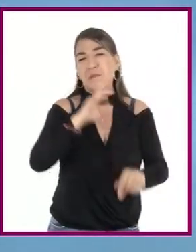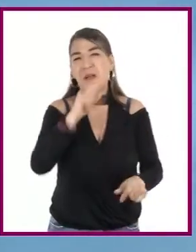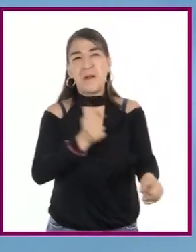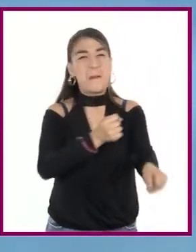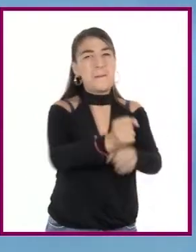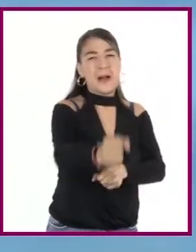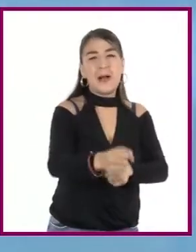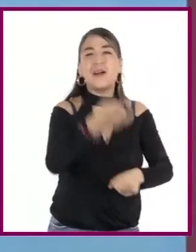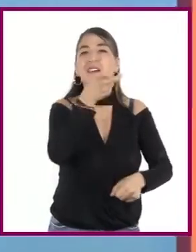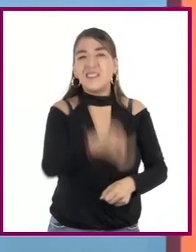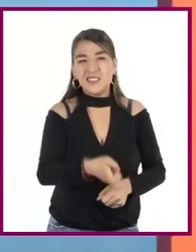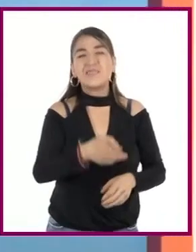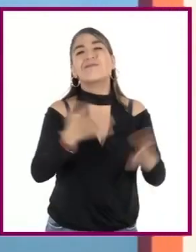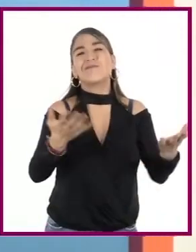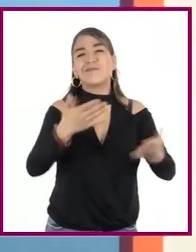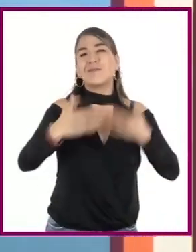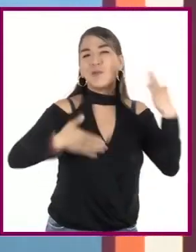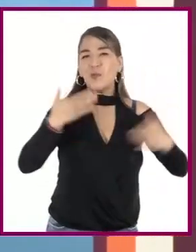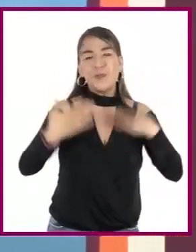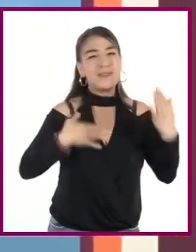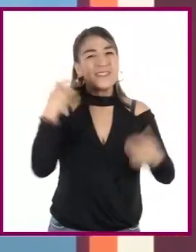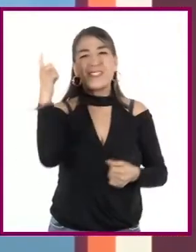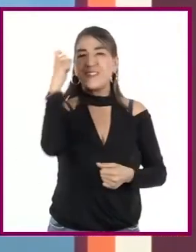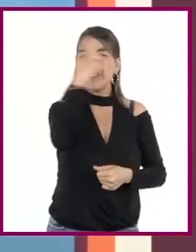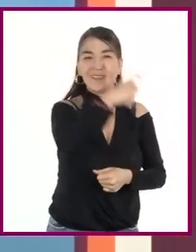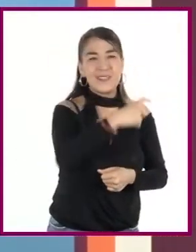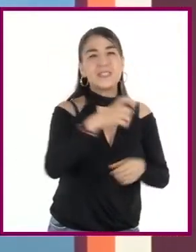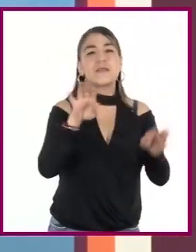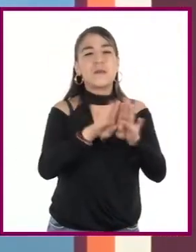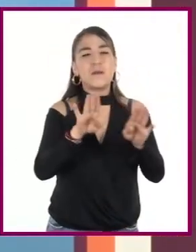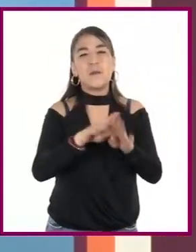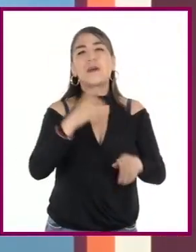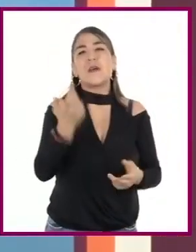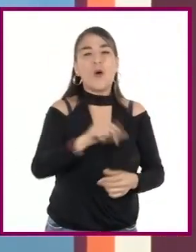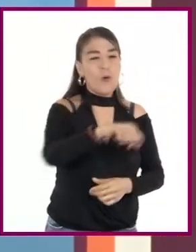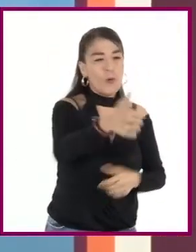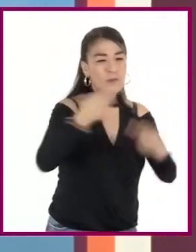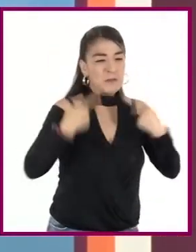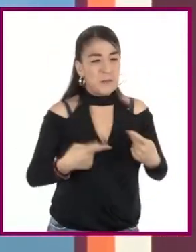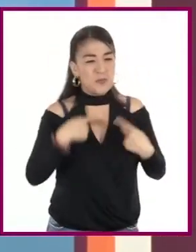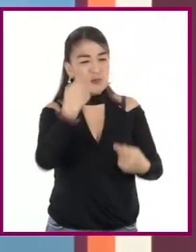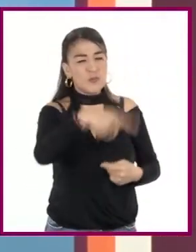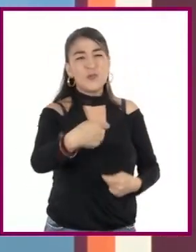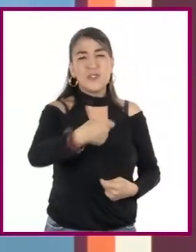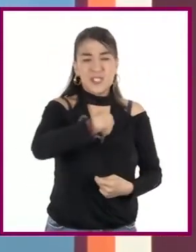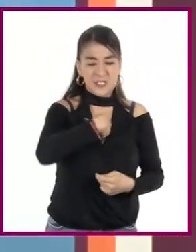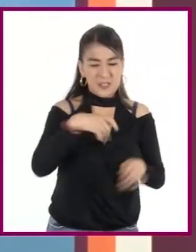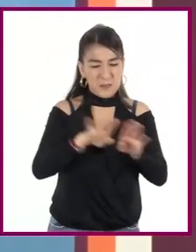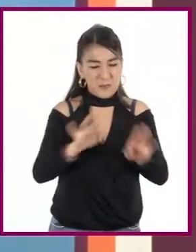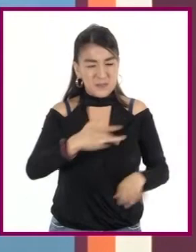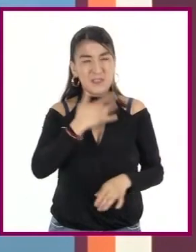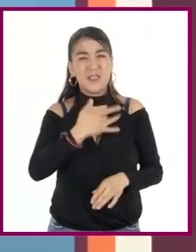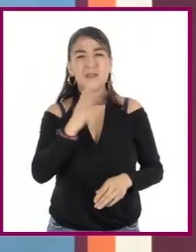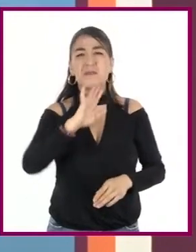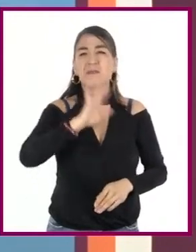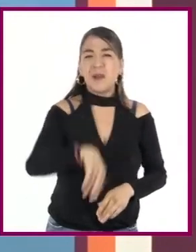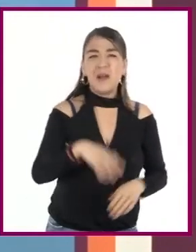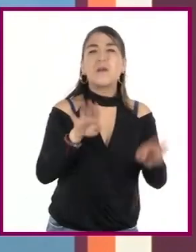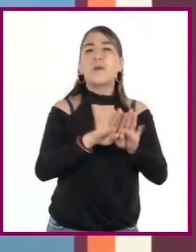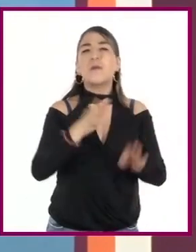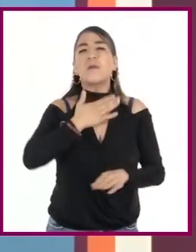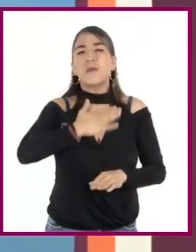violentas, se deteriora la convivencia, se lesiona la dignidad de las personas y se desarrollan situaciones de